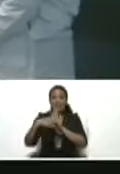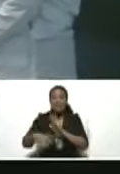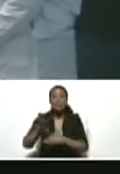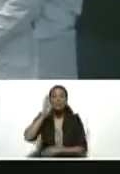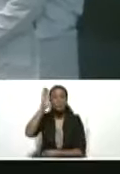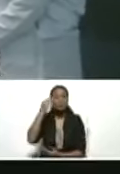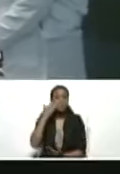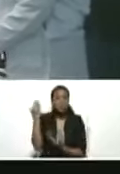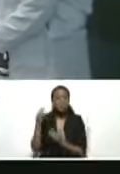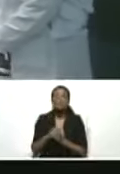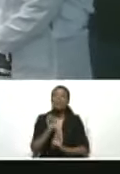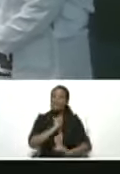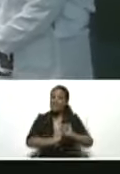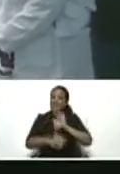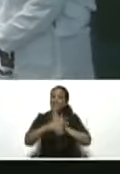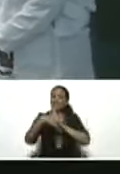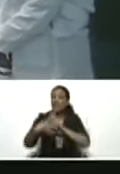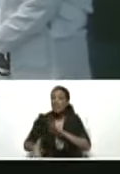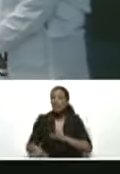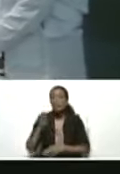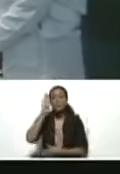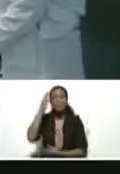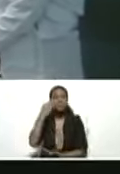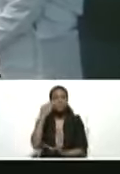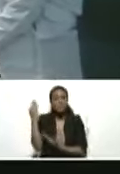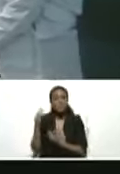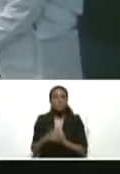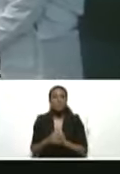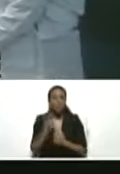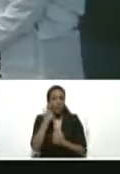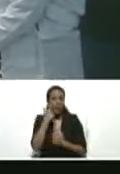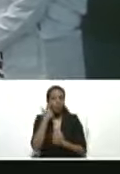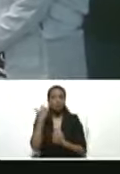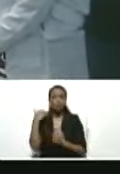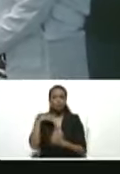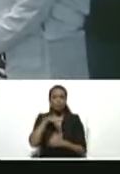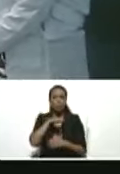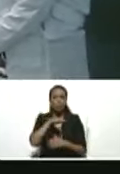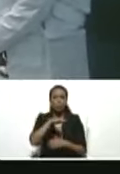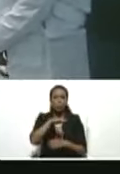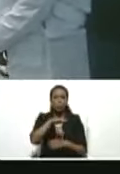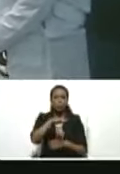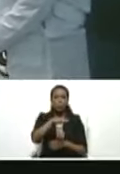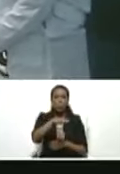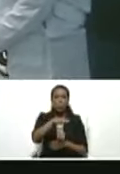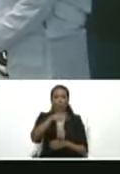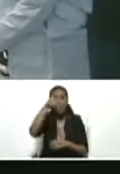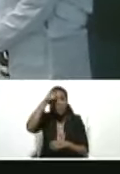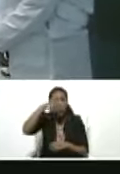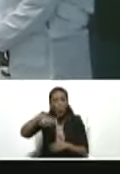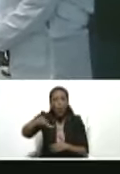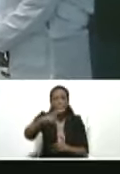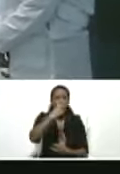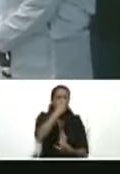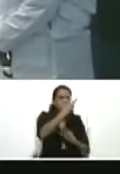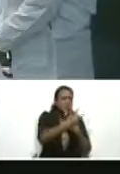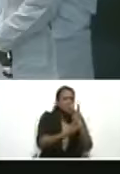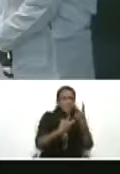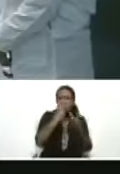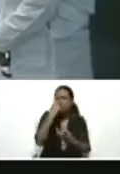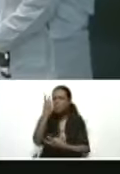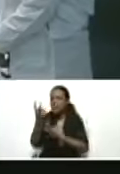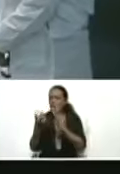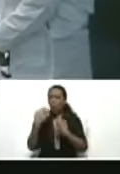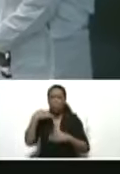futuro para defender su derecho al futuro y de ahí nos vinimos de pueblo en Pueblo como decía al primera